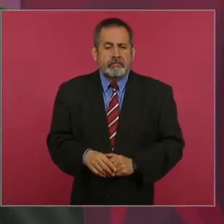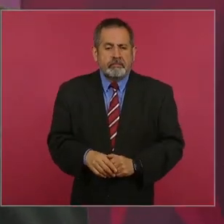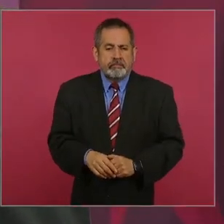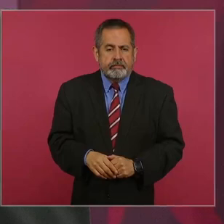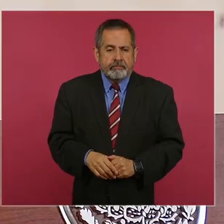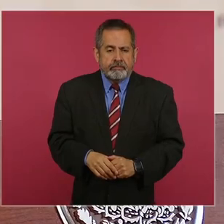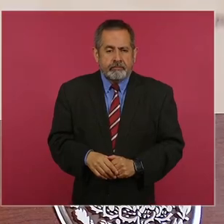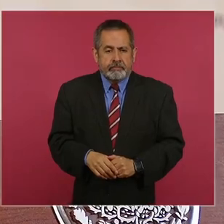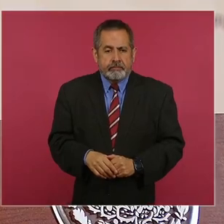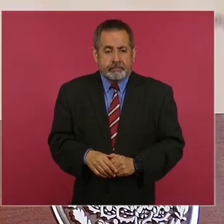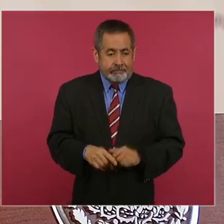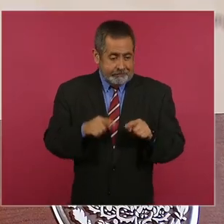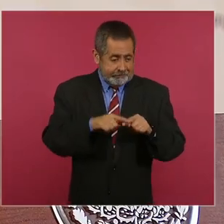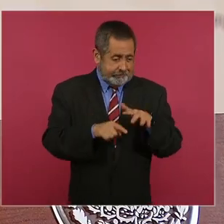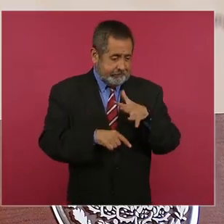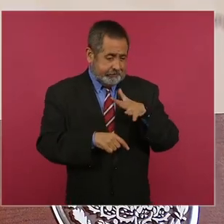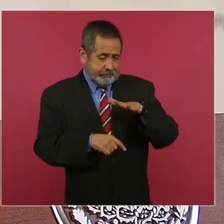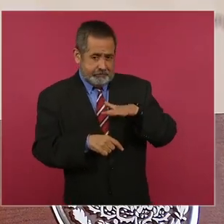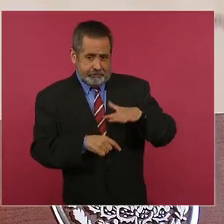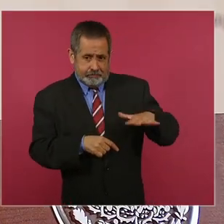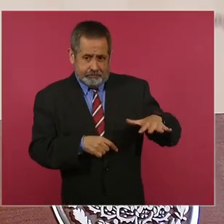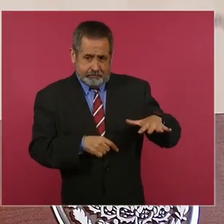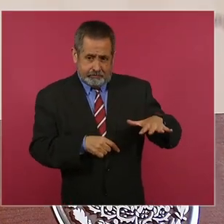de un océano a otro